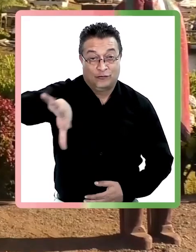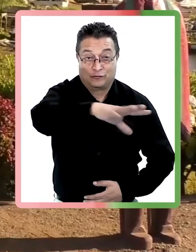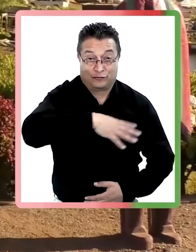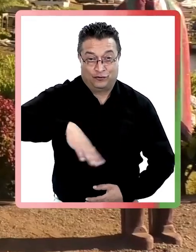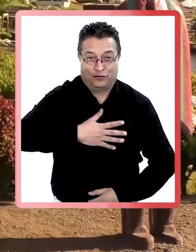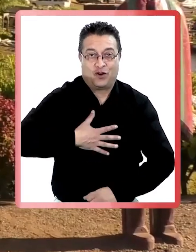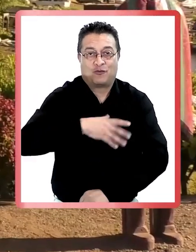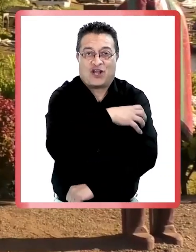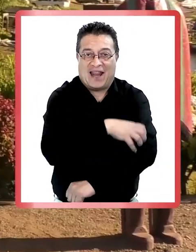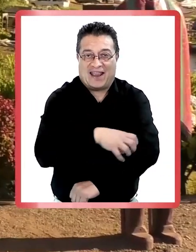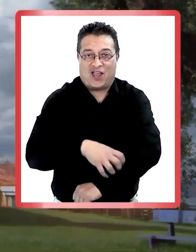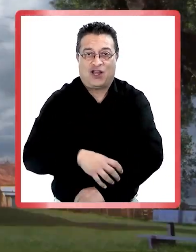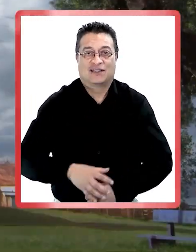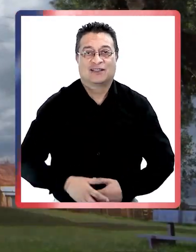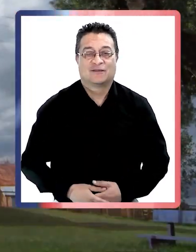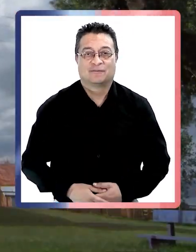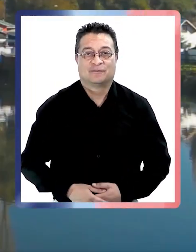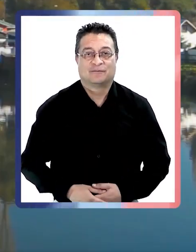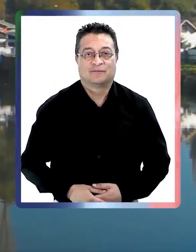Somos las regiones.